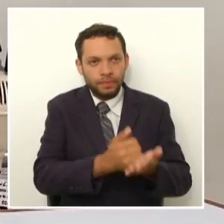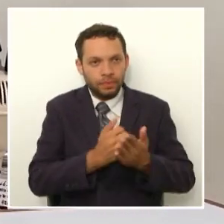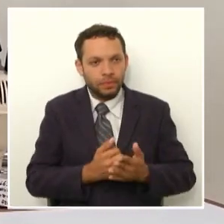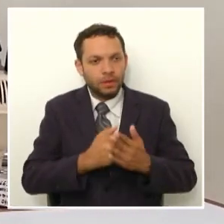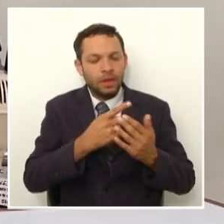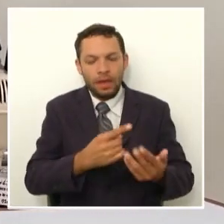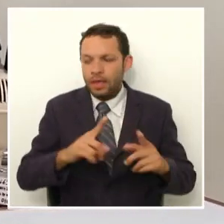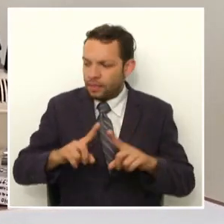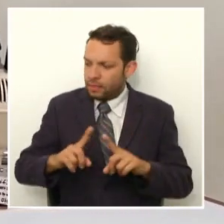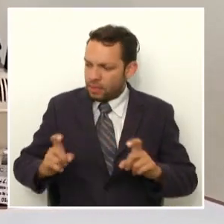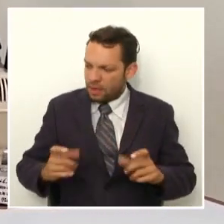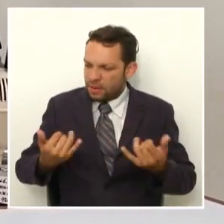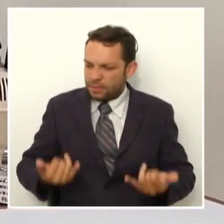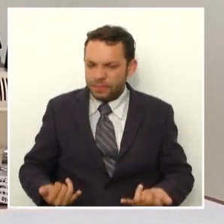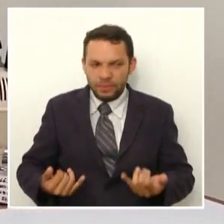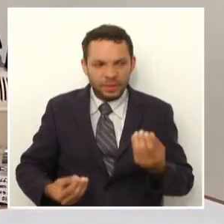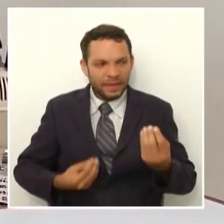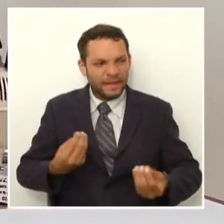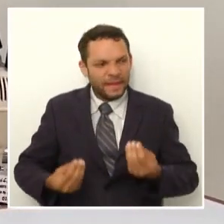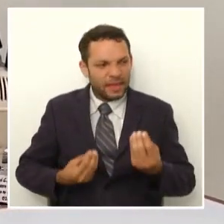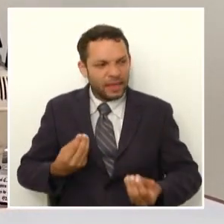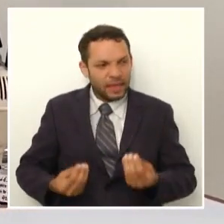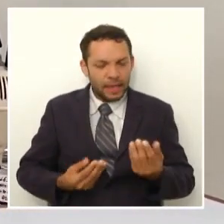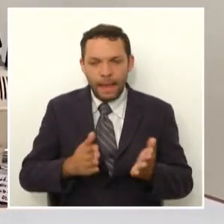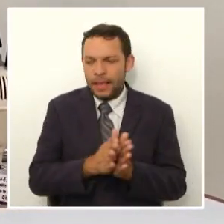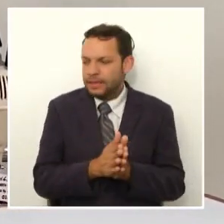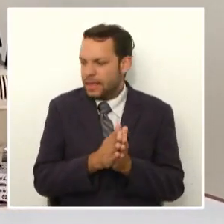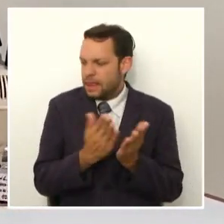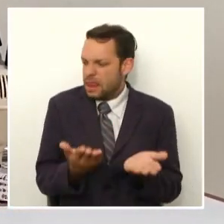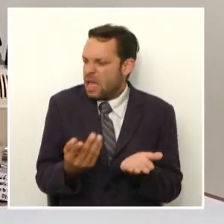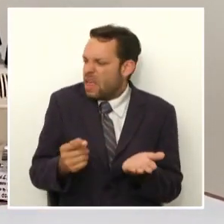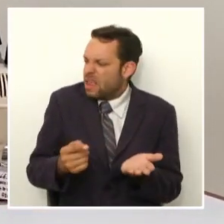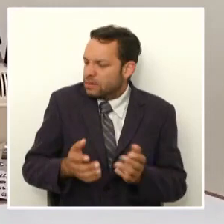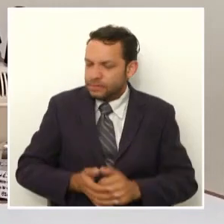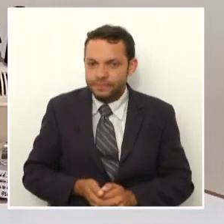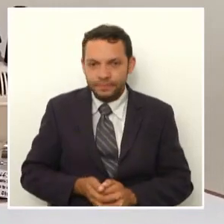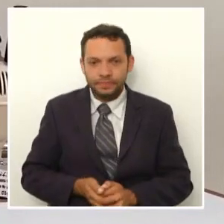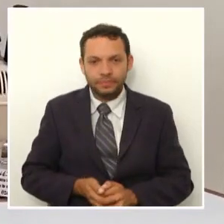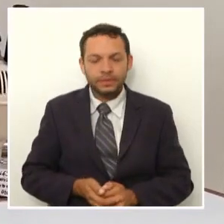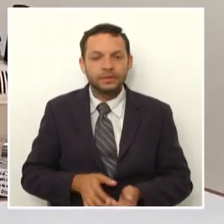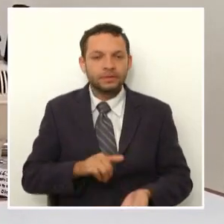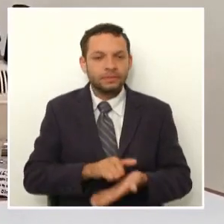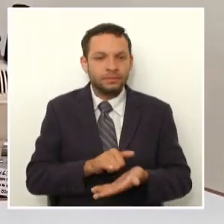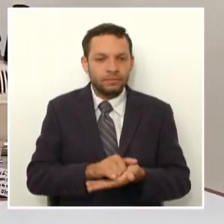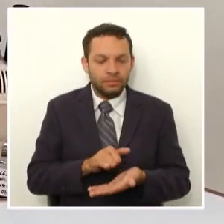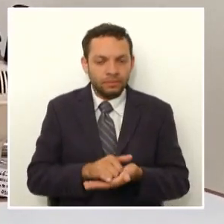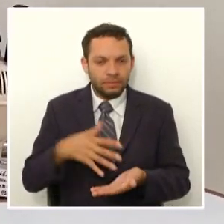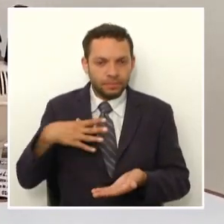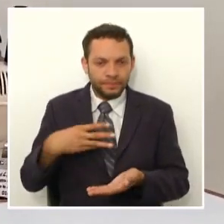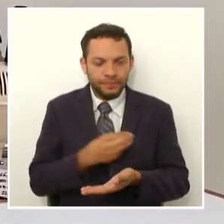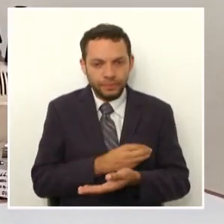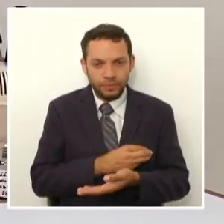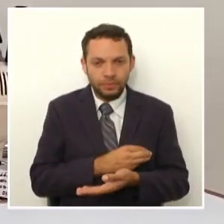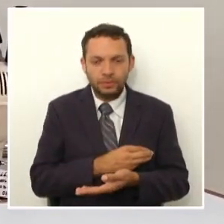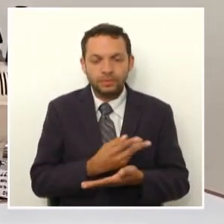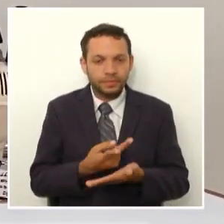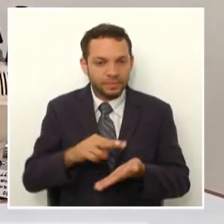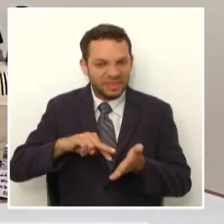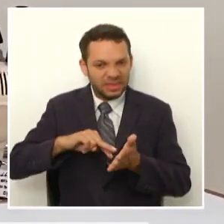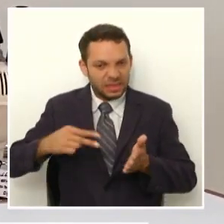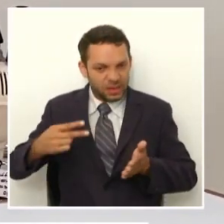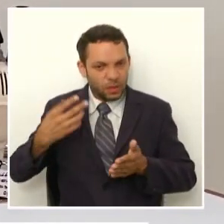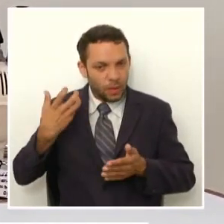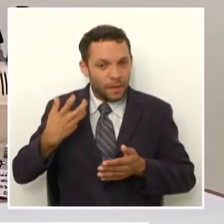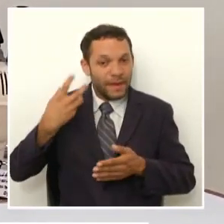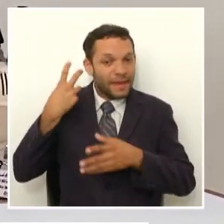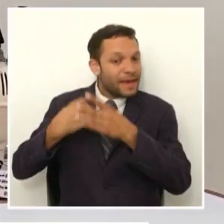¿Qué es eso? ¿Por qué el dedo? ¿Qué es, doctor Bernardo? Esto es decir, aquí no solo tenemos equipos y tenemos fotografías, aquí